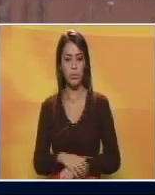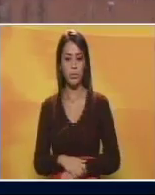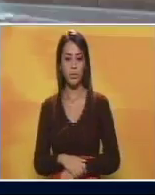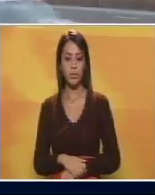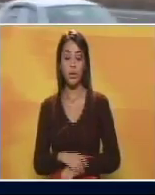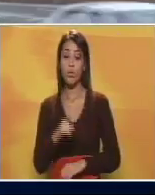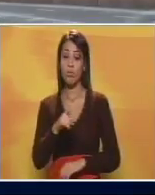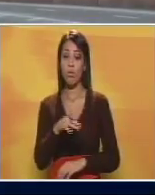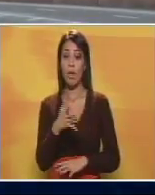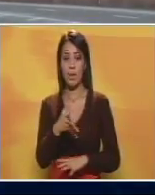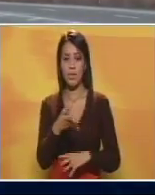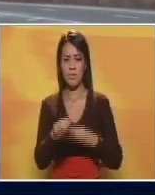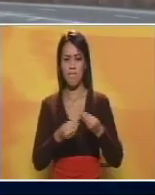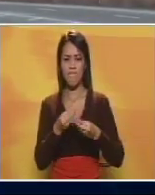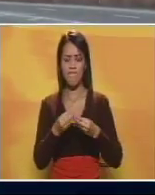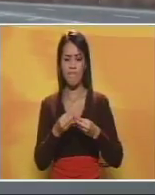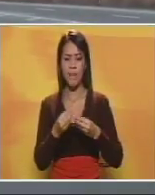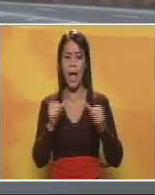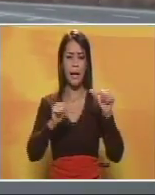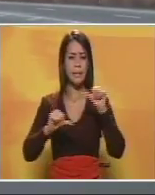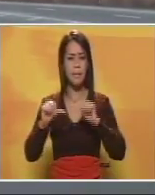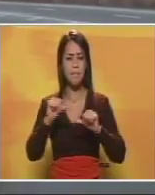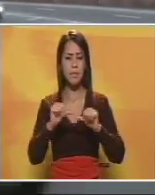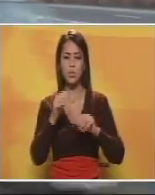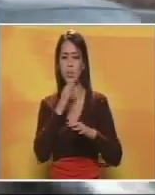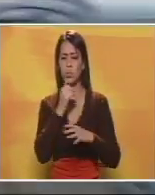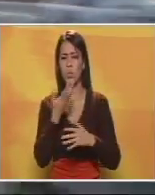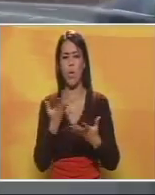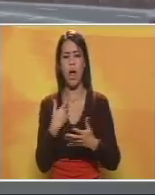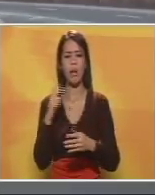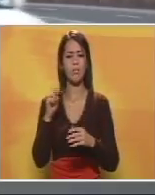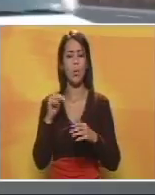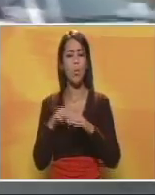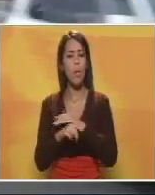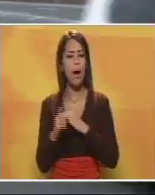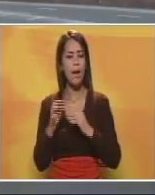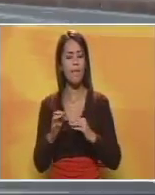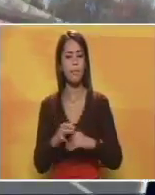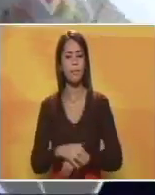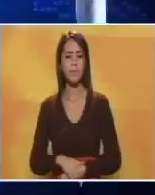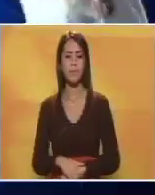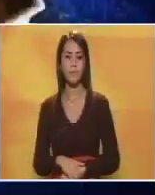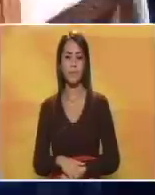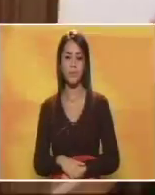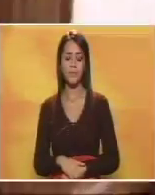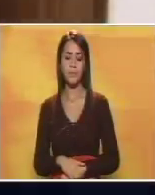donde presuntamente se produjo el gas, nunca almacenó armas químicas.